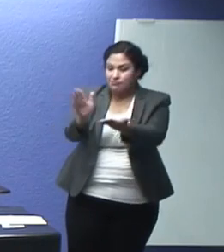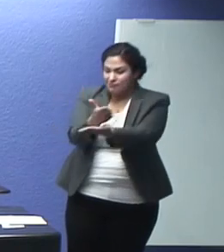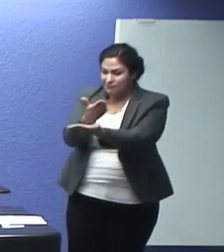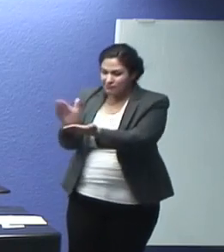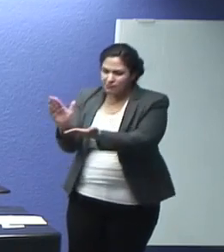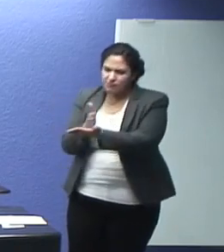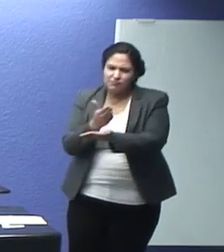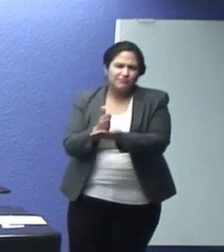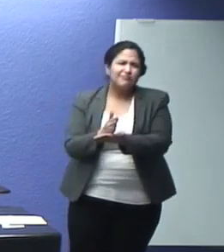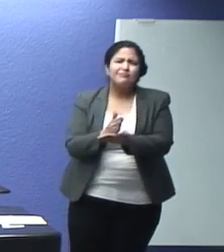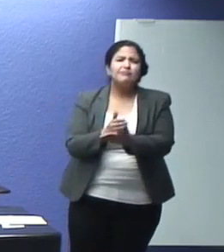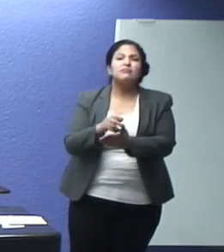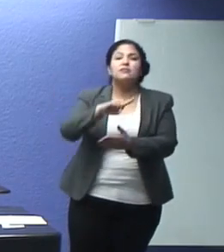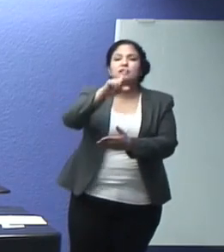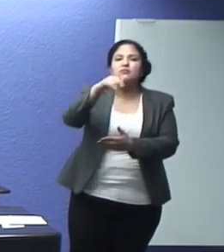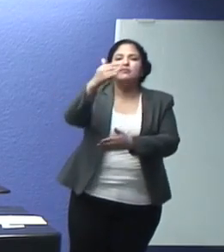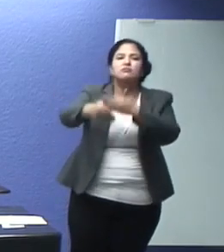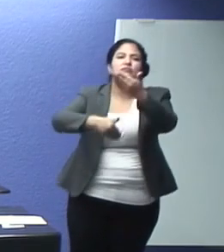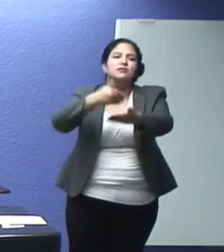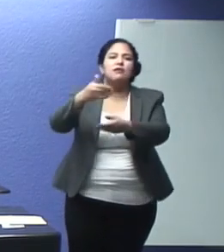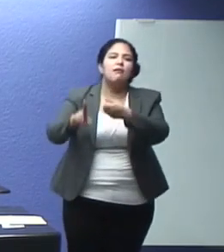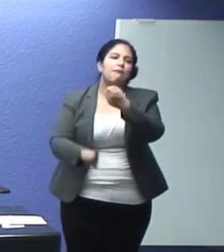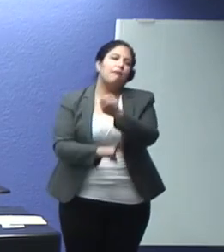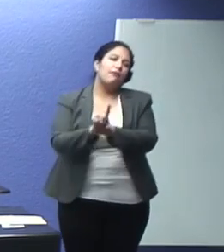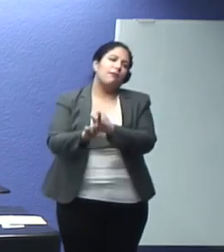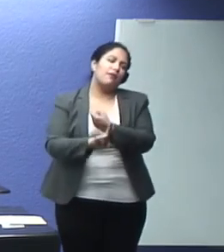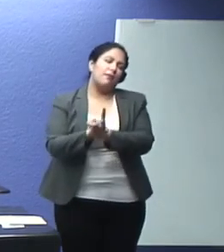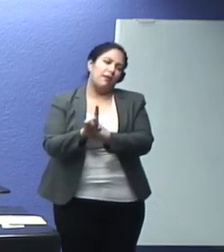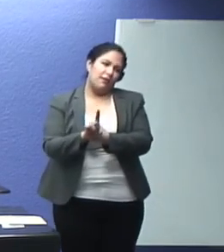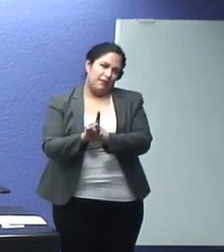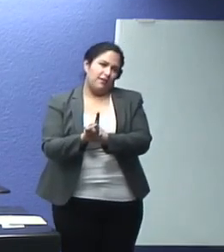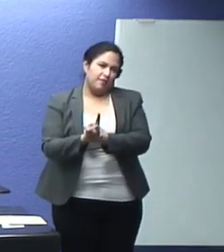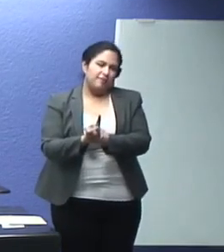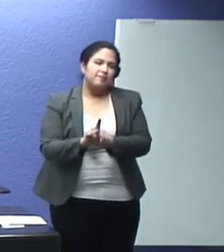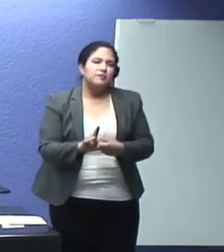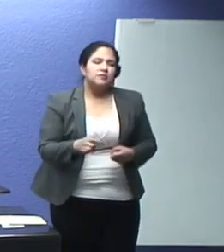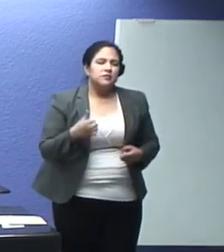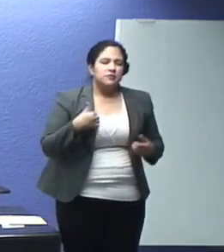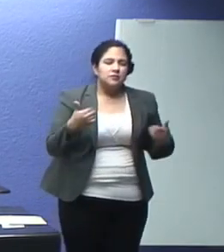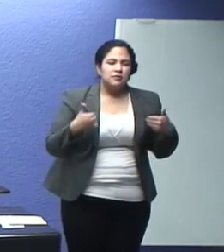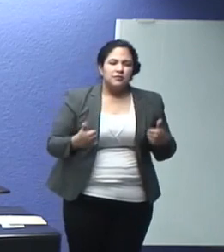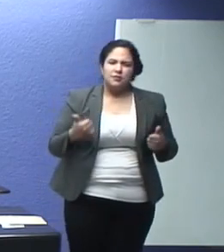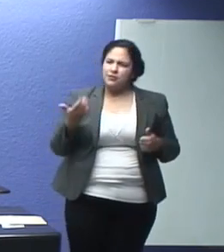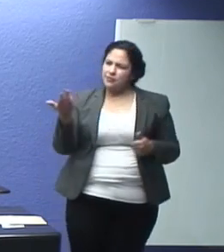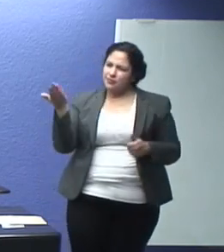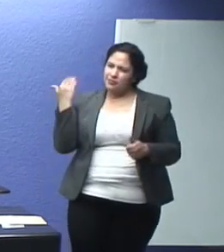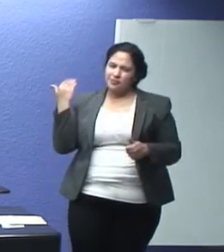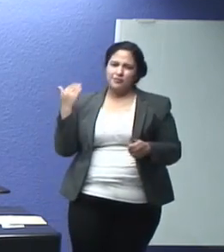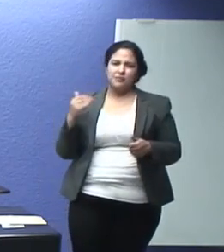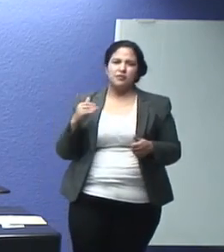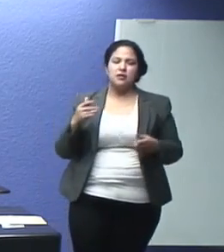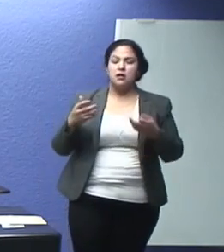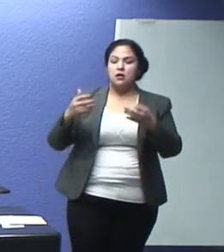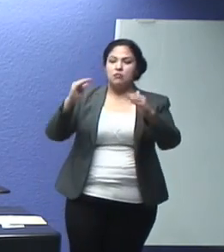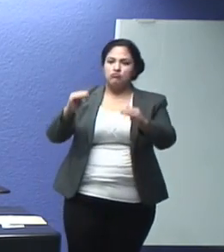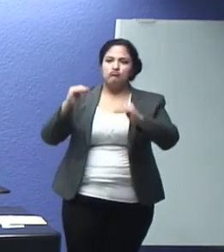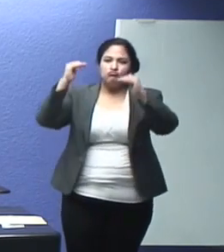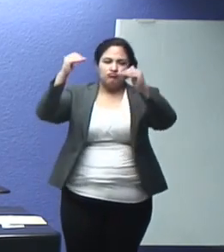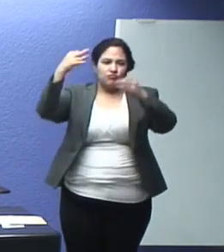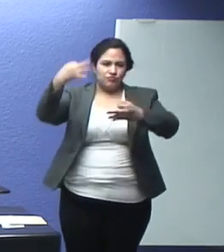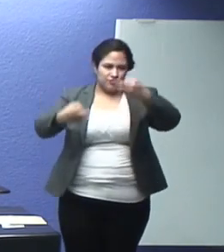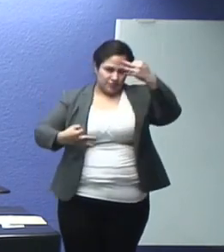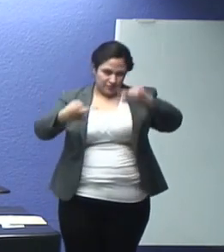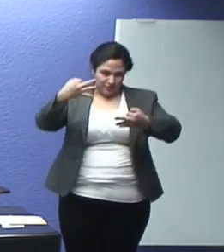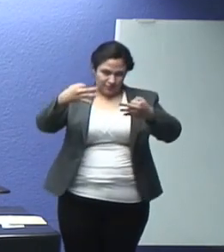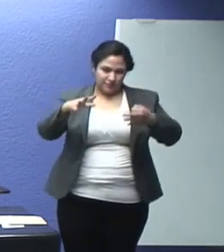provocar un conflicto. E incluso recordemos, y aquí hago referencia a un criterio que ya ha señalado la Suprema Corte, en